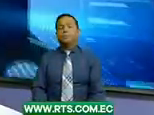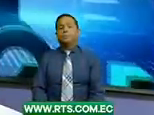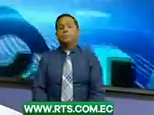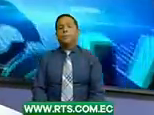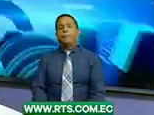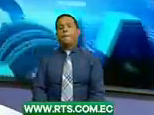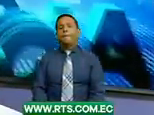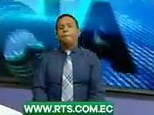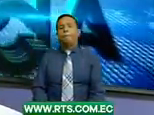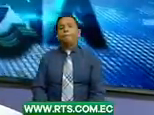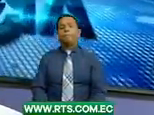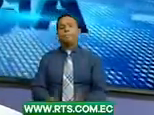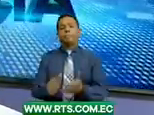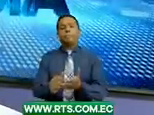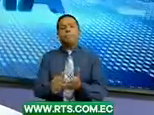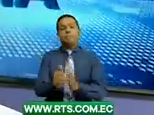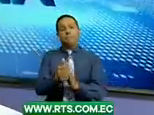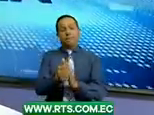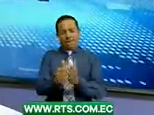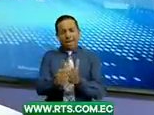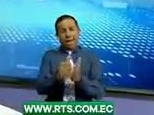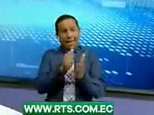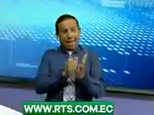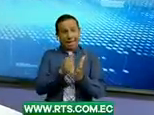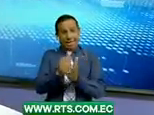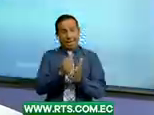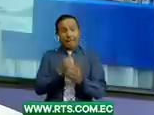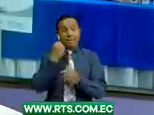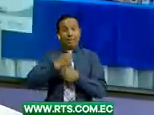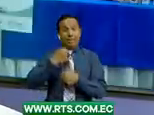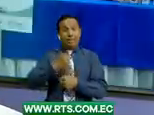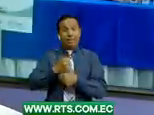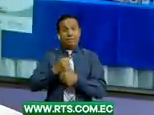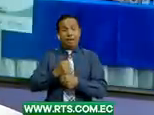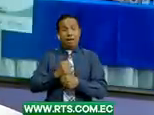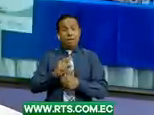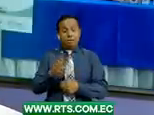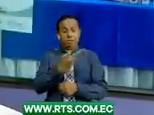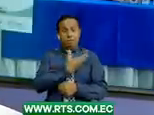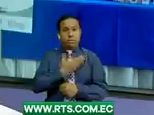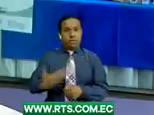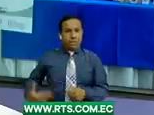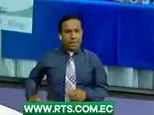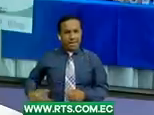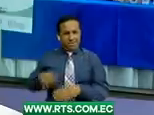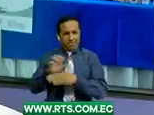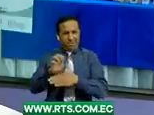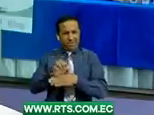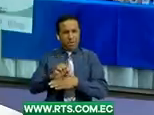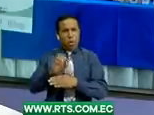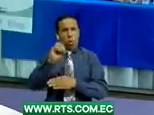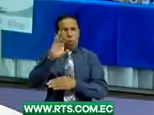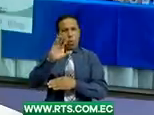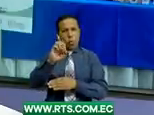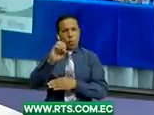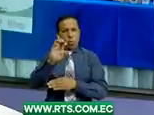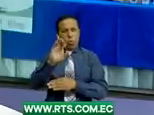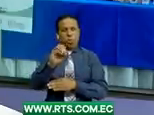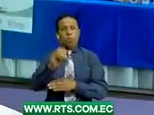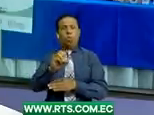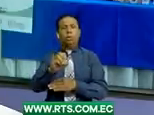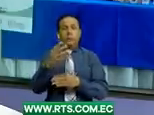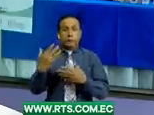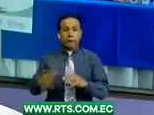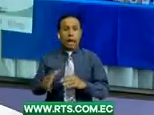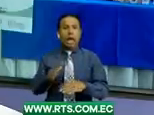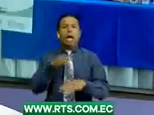Cumpliendo con su agenda de trabajo en la provincia de El Oro, el vicepresidente del Ecuador, Otto Sonnenholzner, realizó la entrega